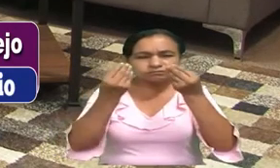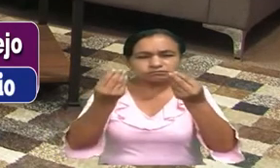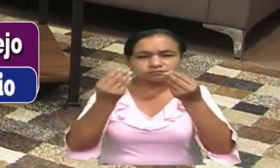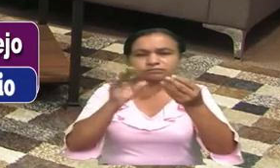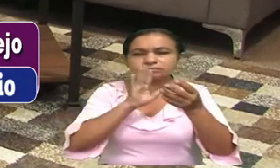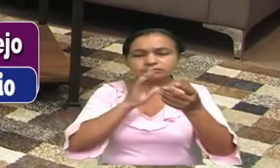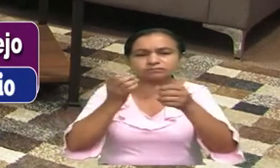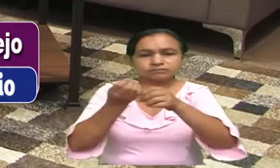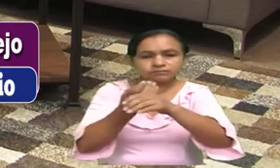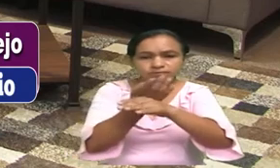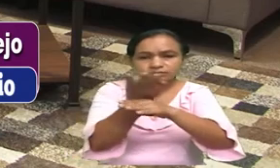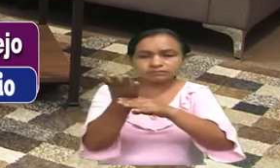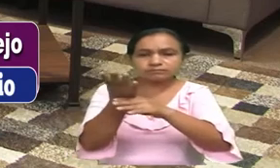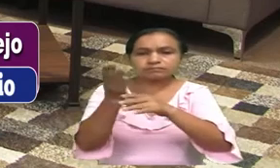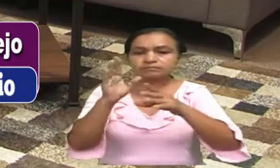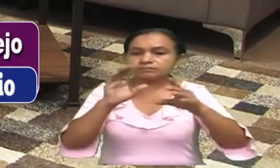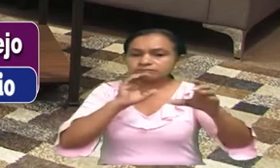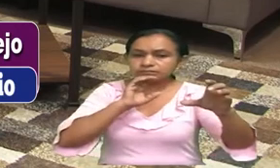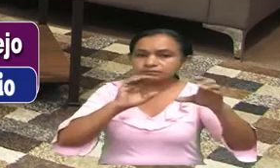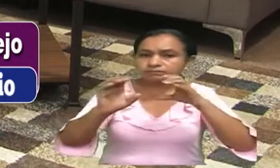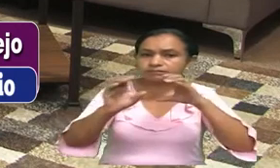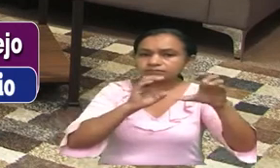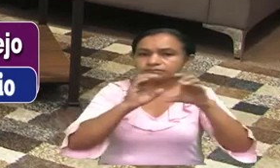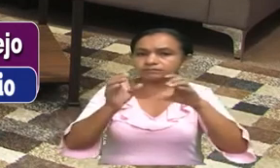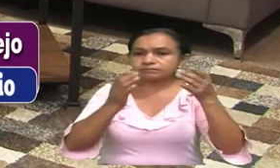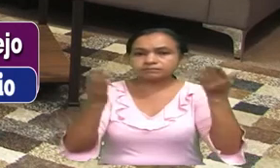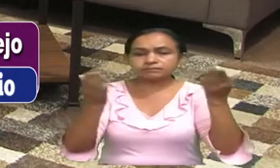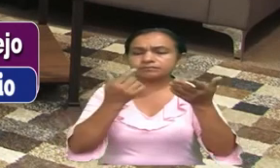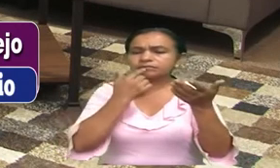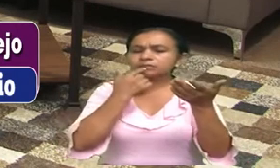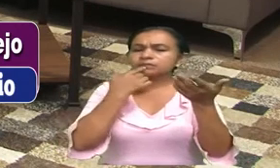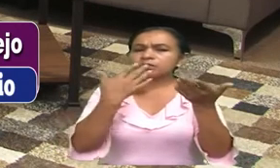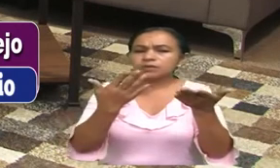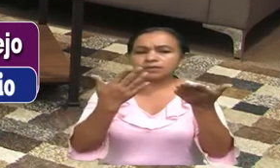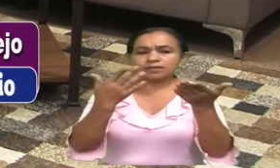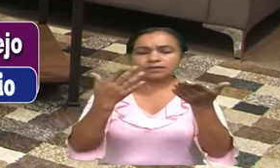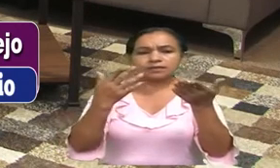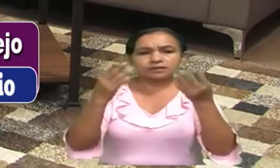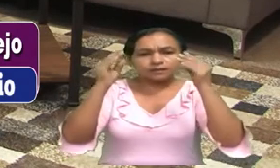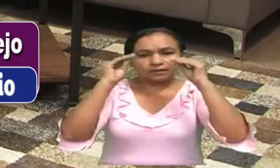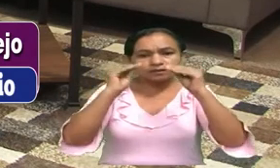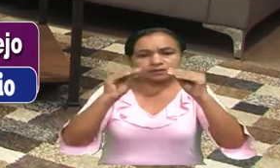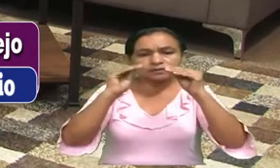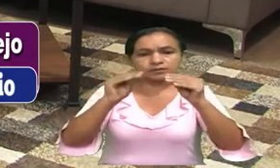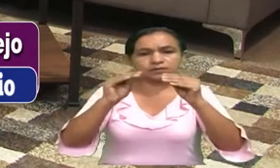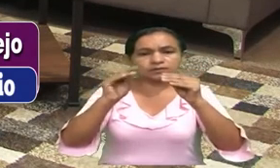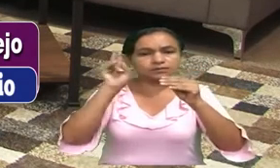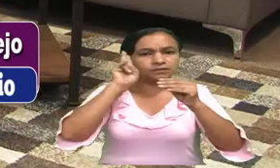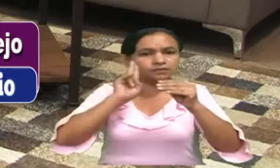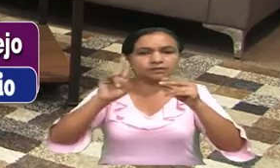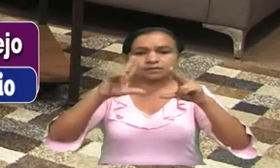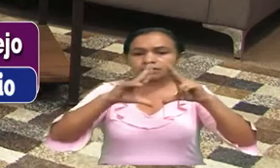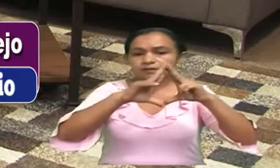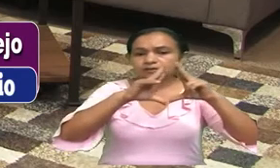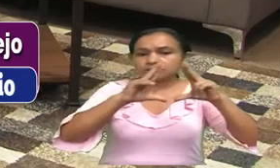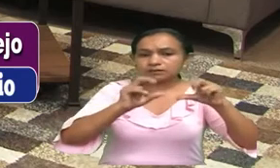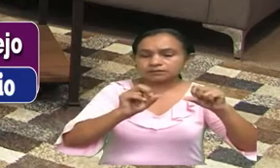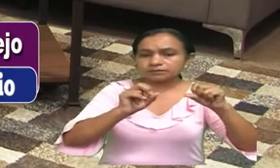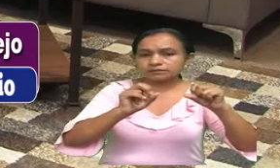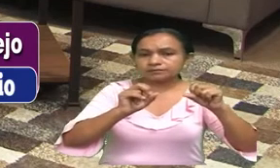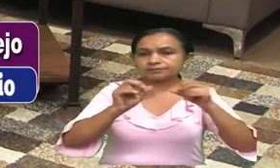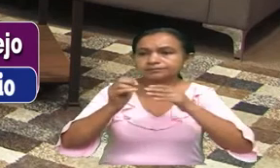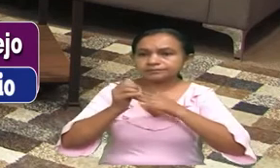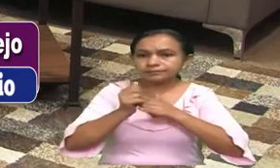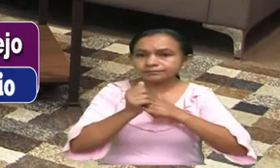el Consejo, dialogando sobre por qué la educación superior nicaragüense le tenemos que